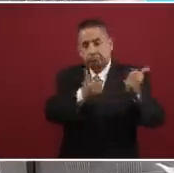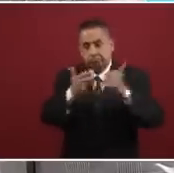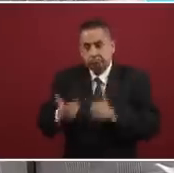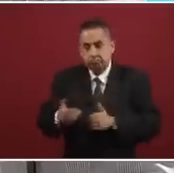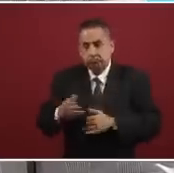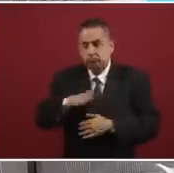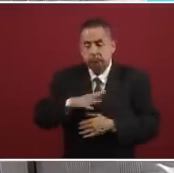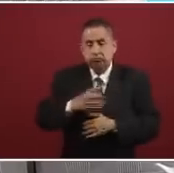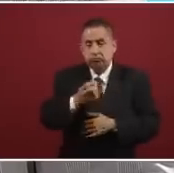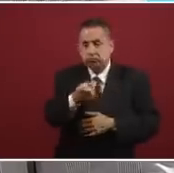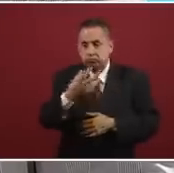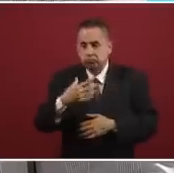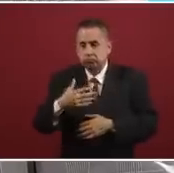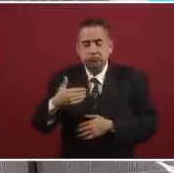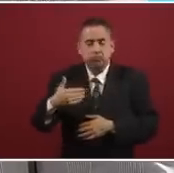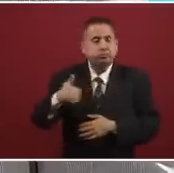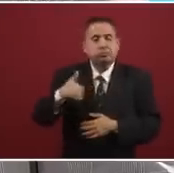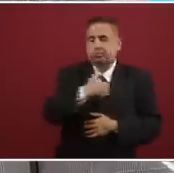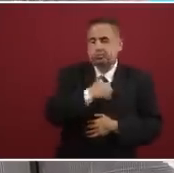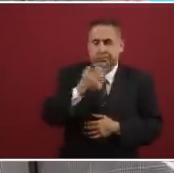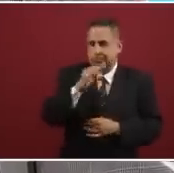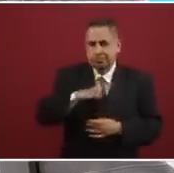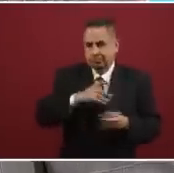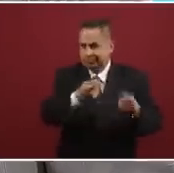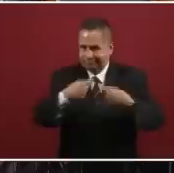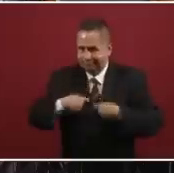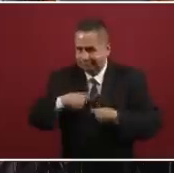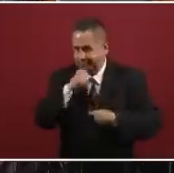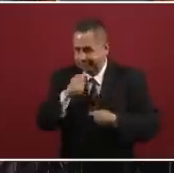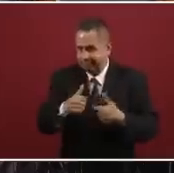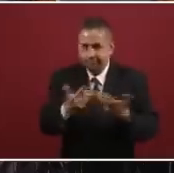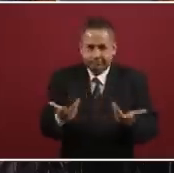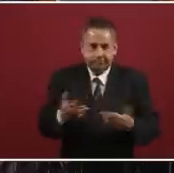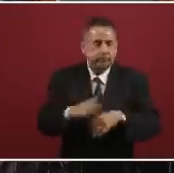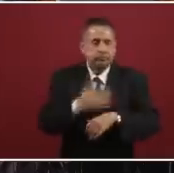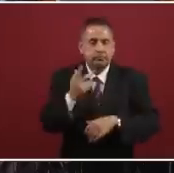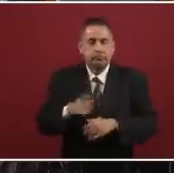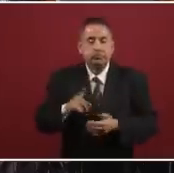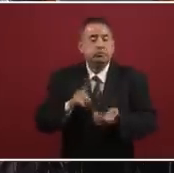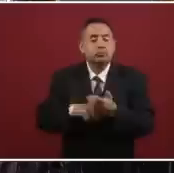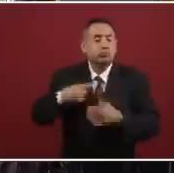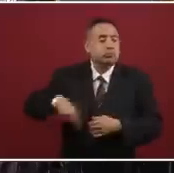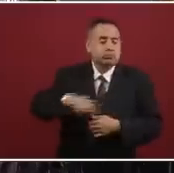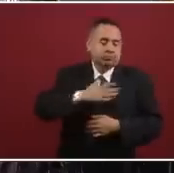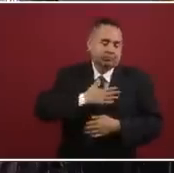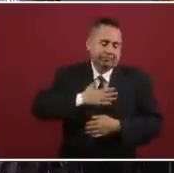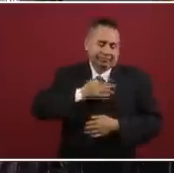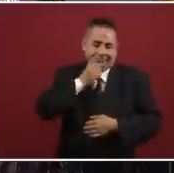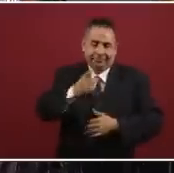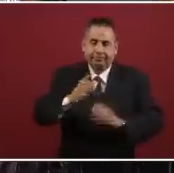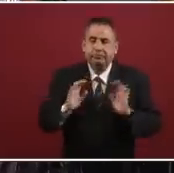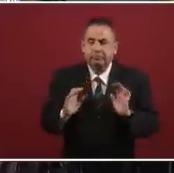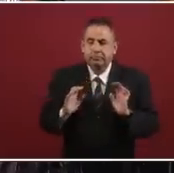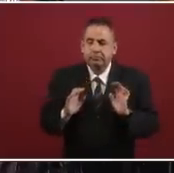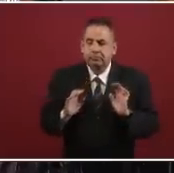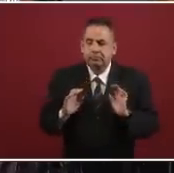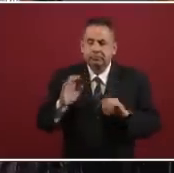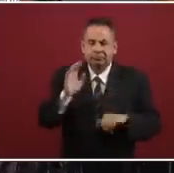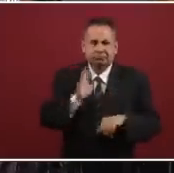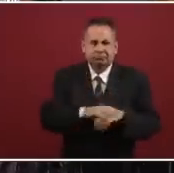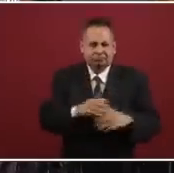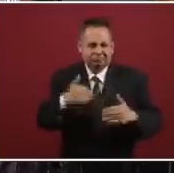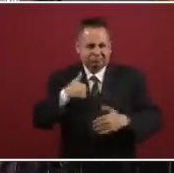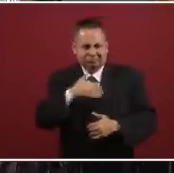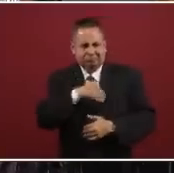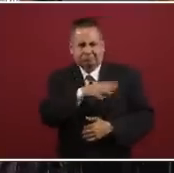no exporta pechuga de pollo. Y esto ha sido porque, ahora sí que como dicen en mi pueblo, nos hemos vuelto más remilgosos